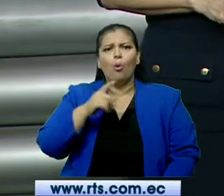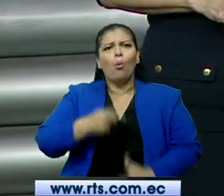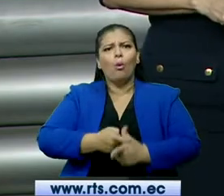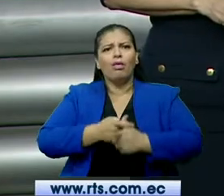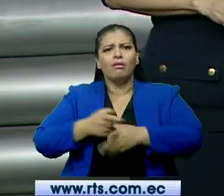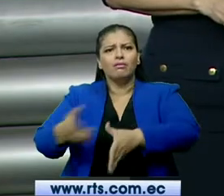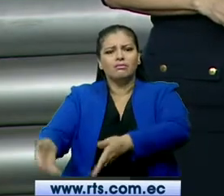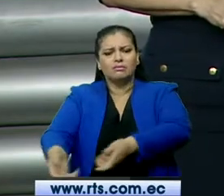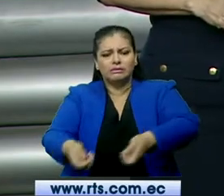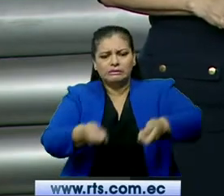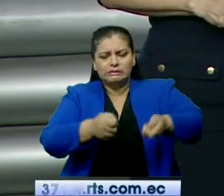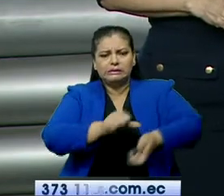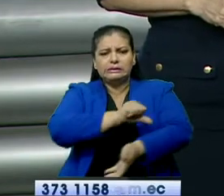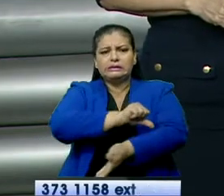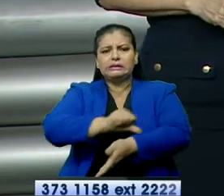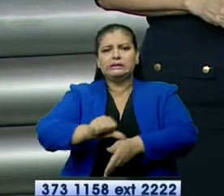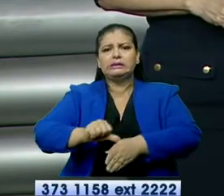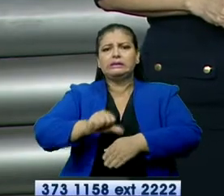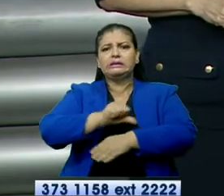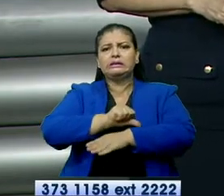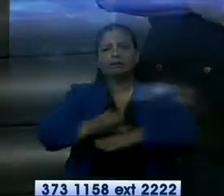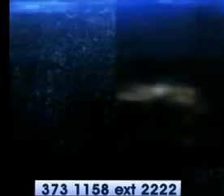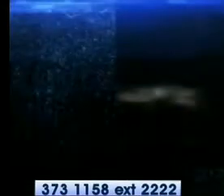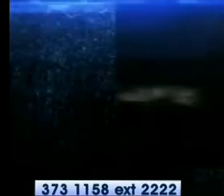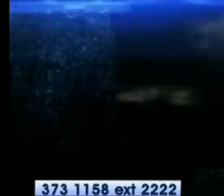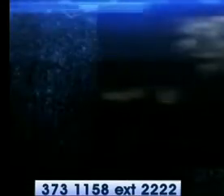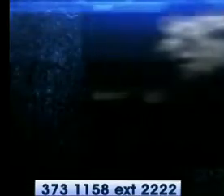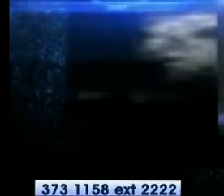sido lanzada.